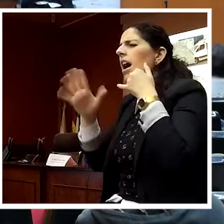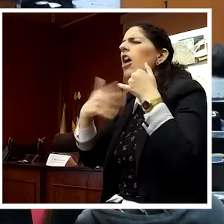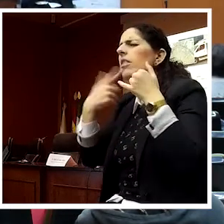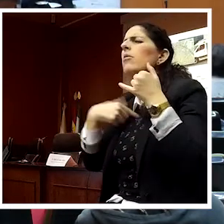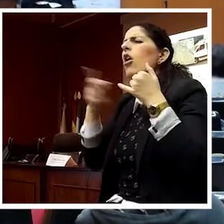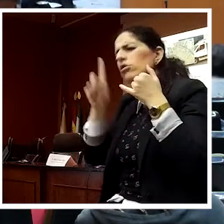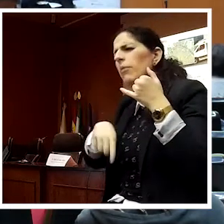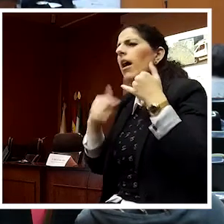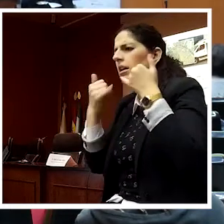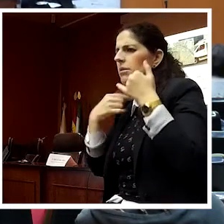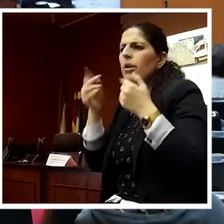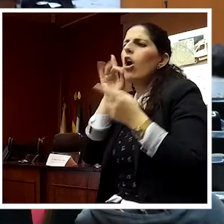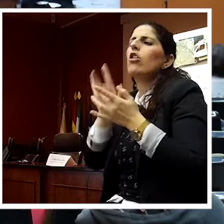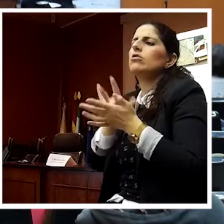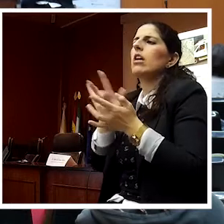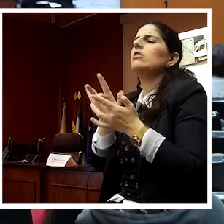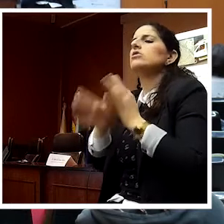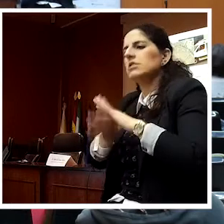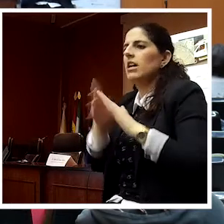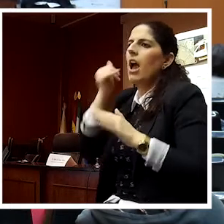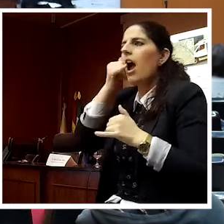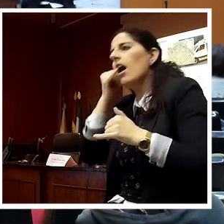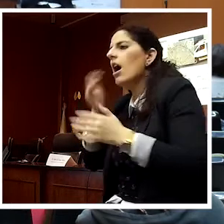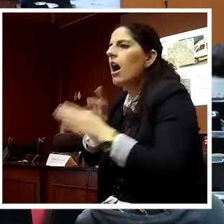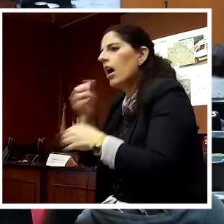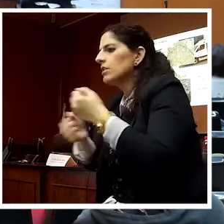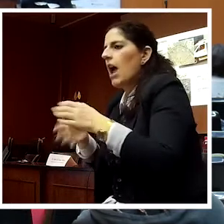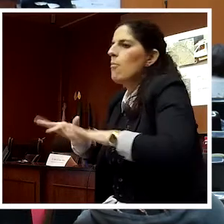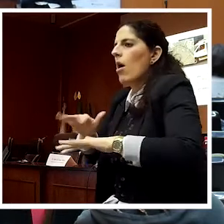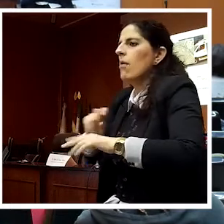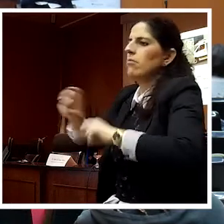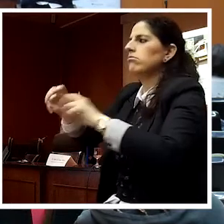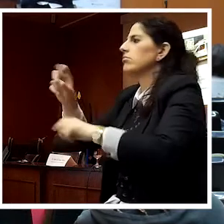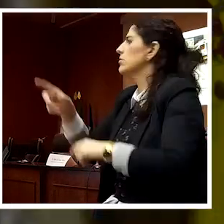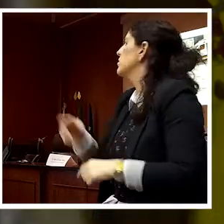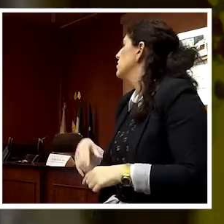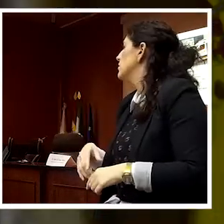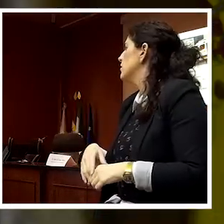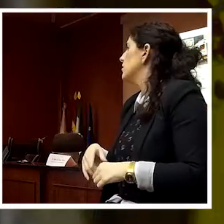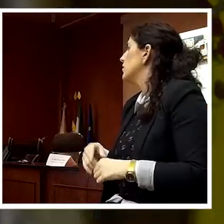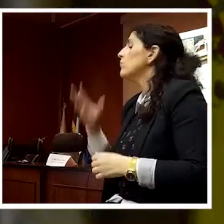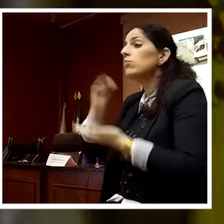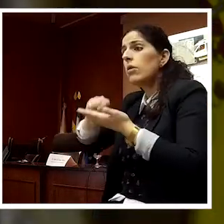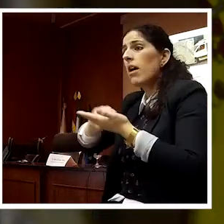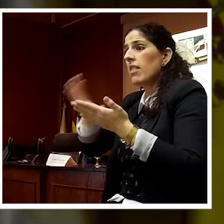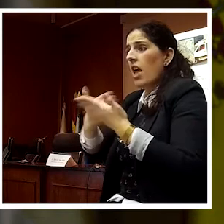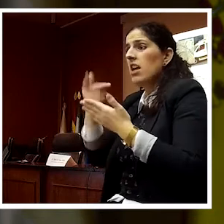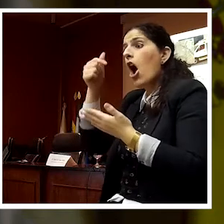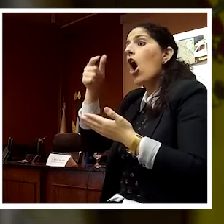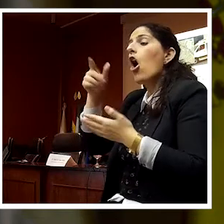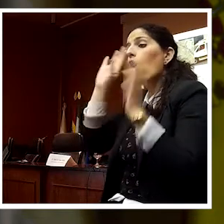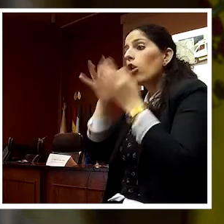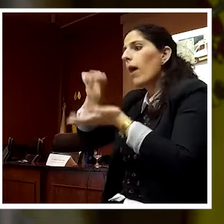los números, el cuarto A, quinto telefonillo, en fin, etcétera, etcétera, ¿no? Incluso hay veces que es una zona fuera de la periferia de